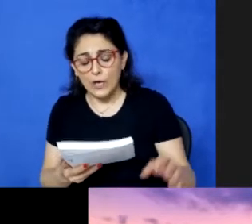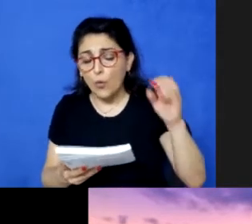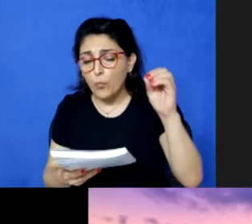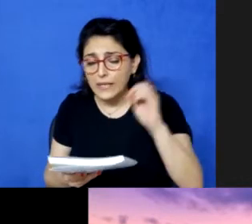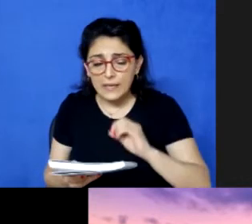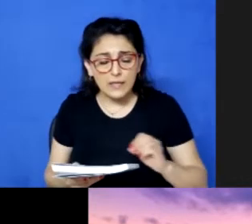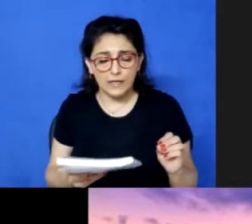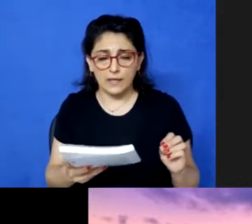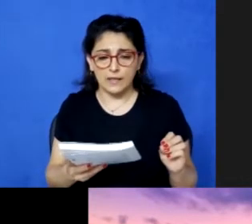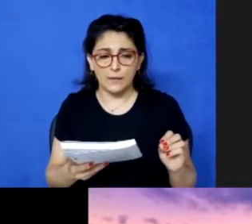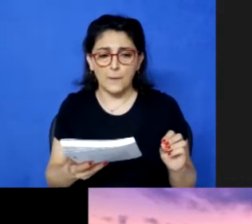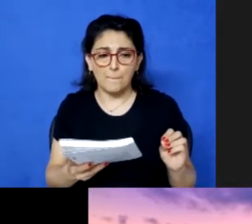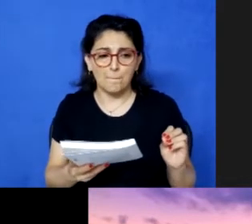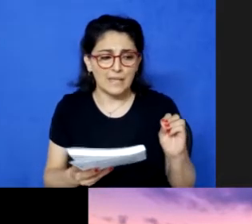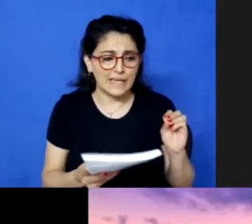lo descubrí